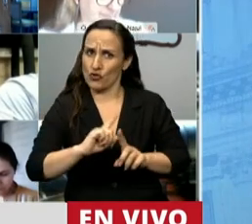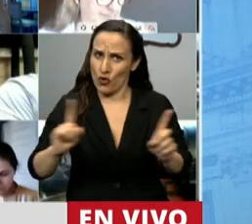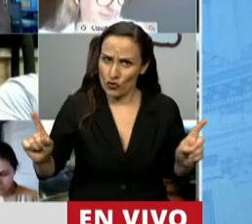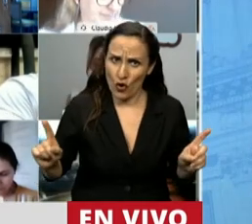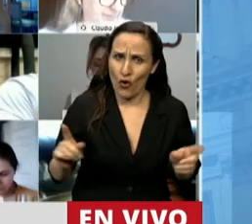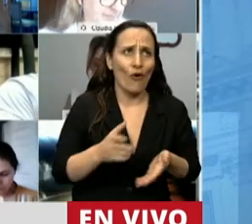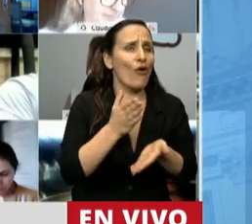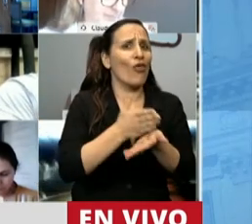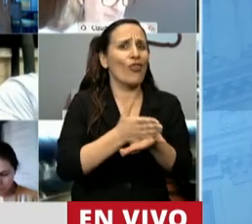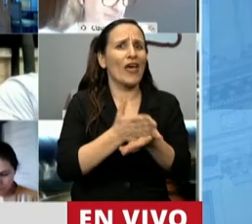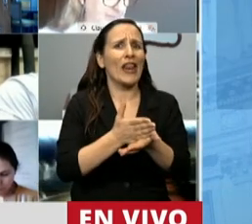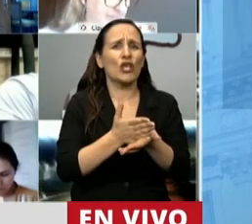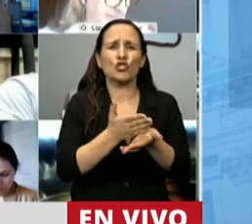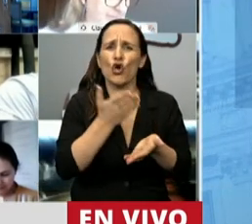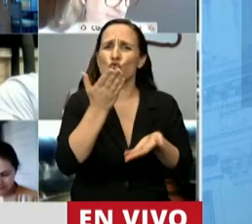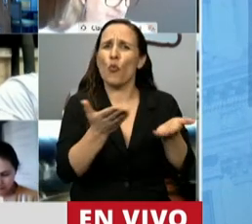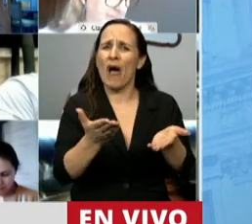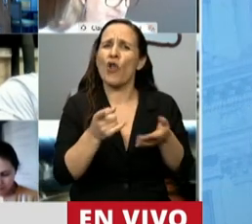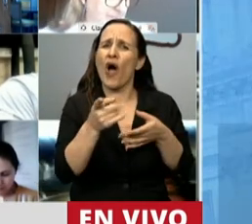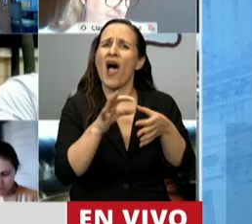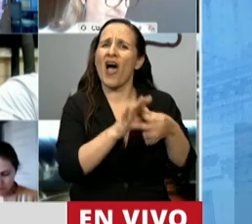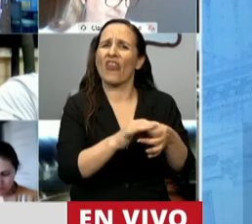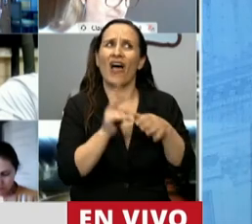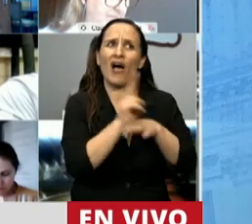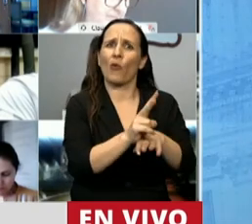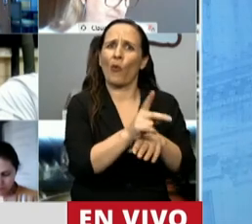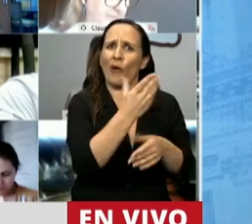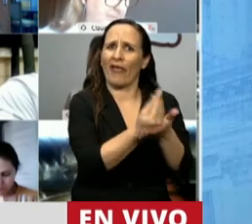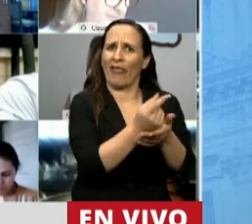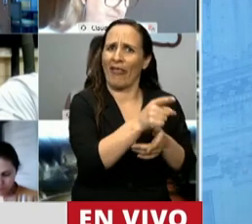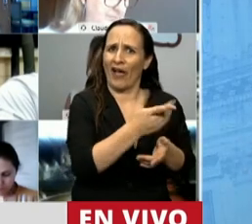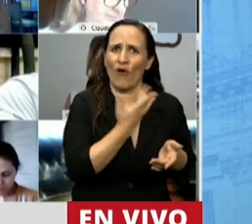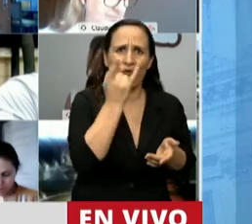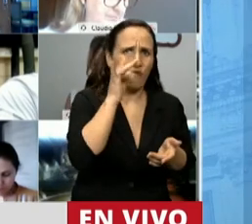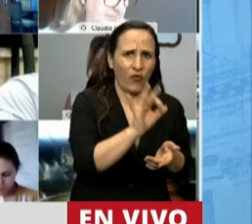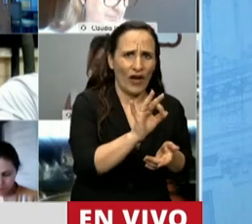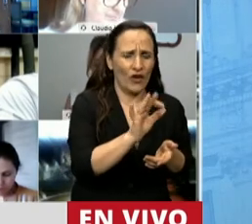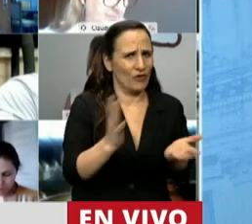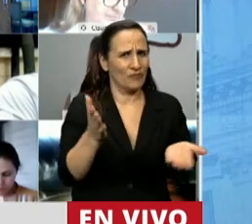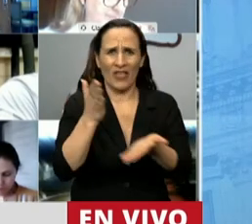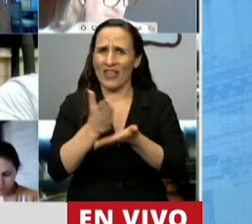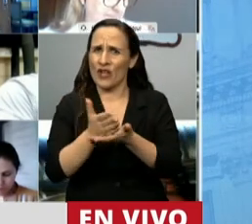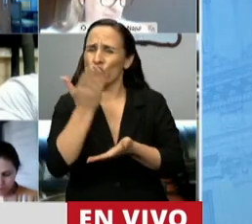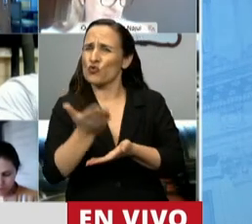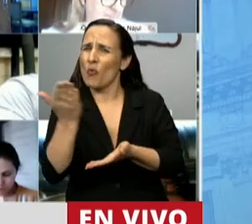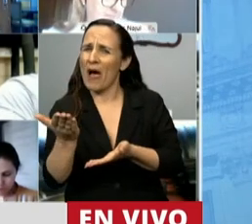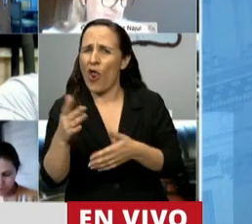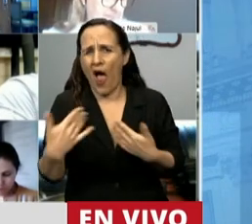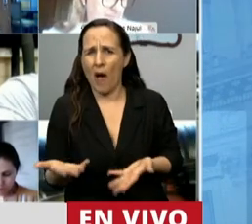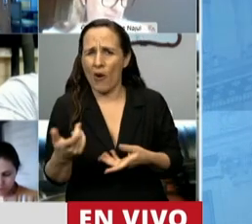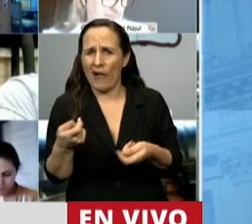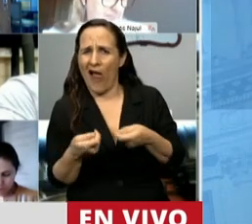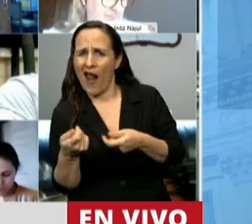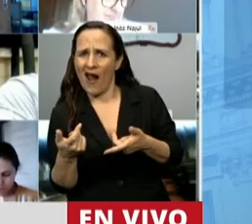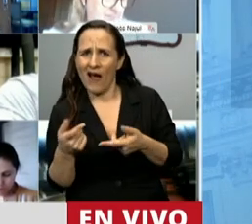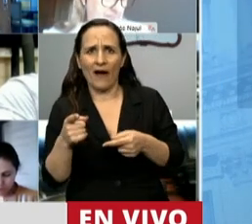no son para dar fueros los derechos humanos no son para hacer negocios y los derechos humanos no son para cubrir